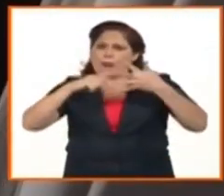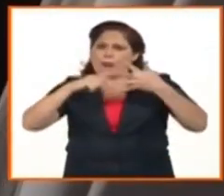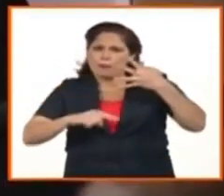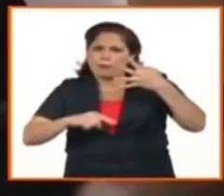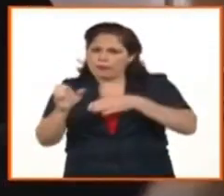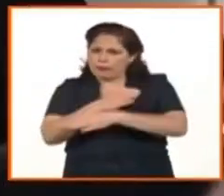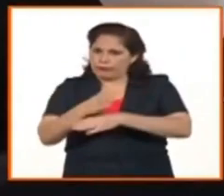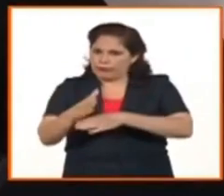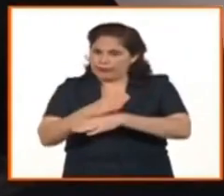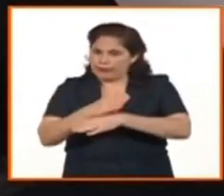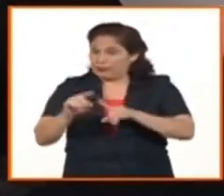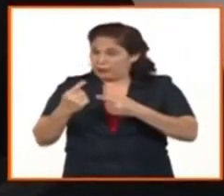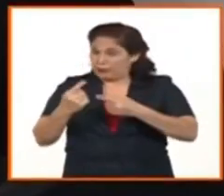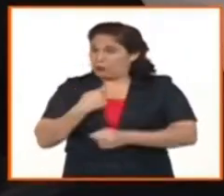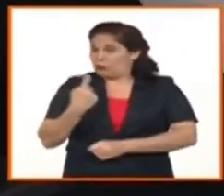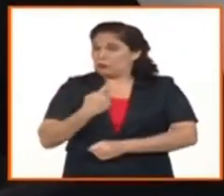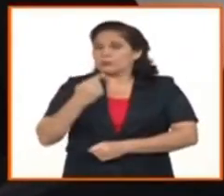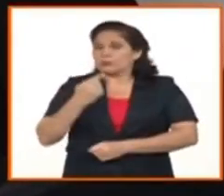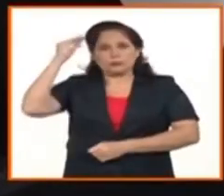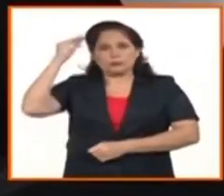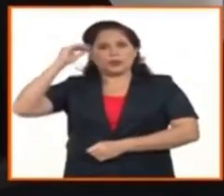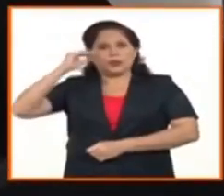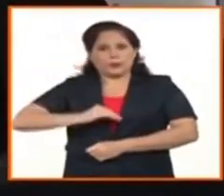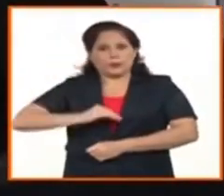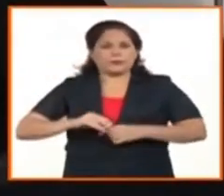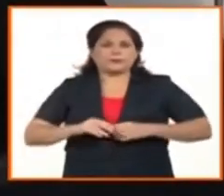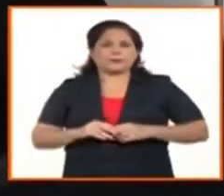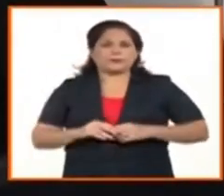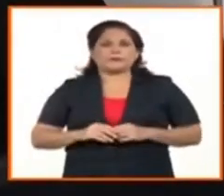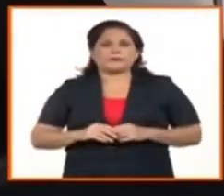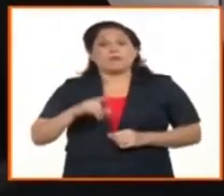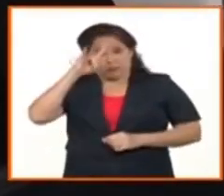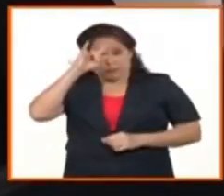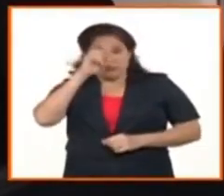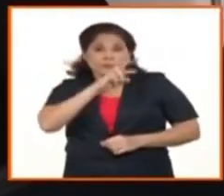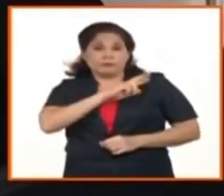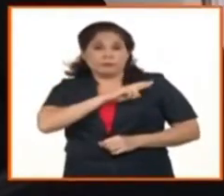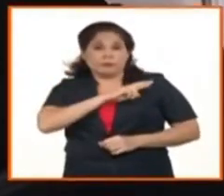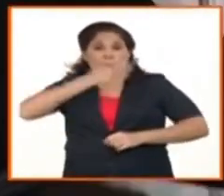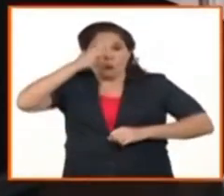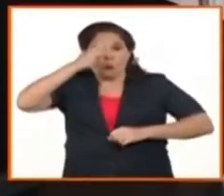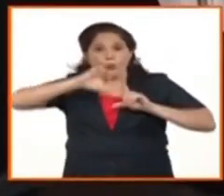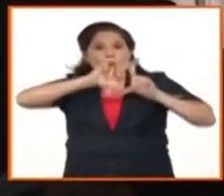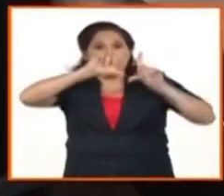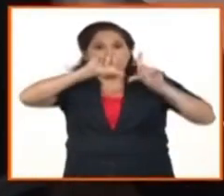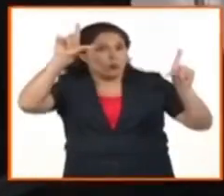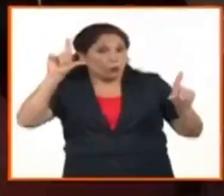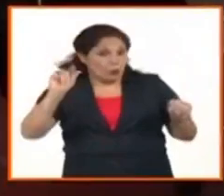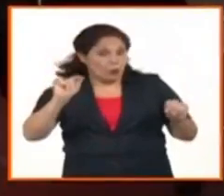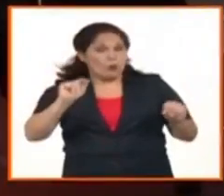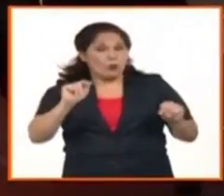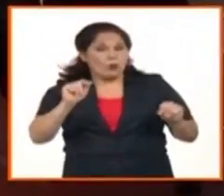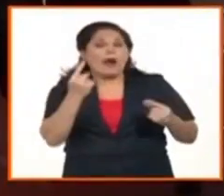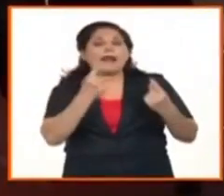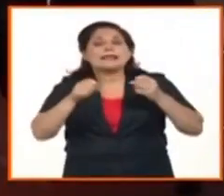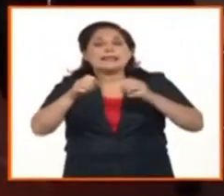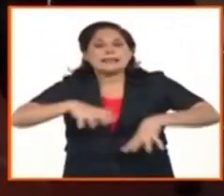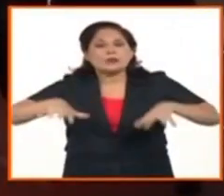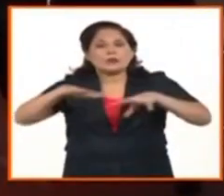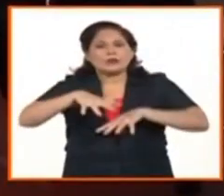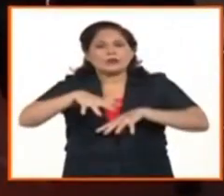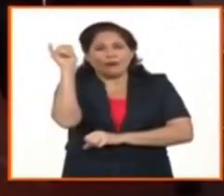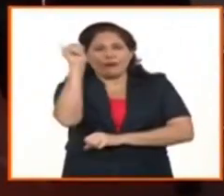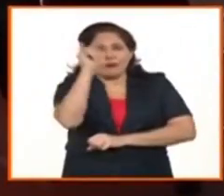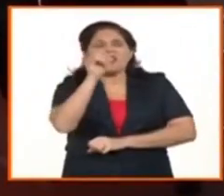amplio pero realmente si efectivamente en cuba hay muchas de esas formas de